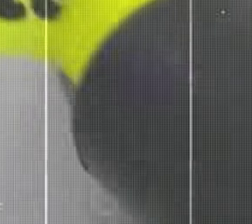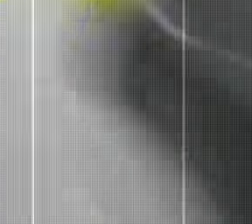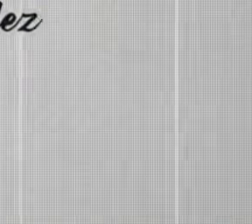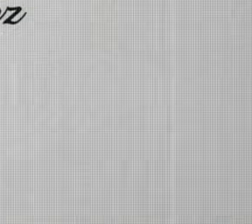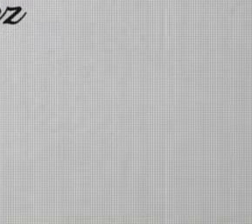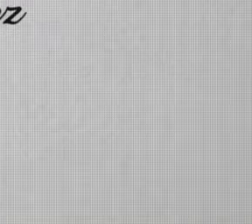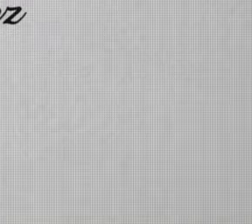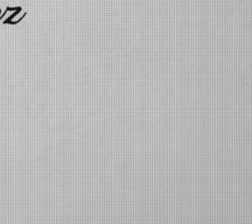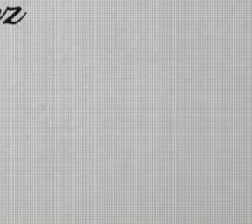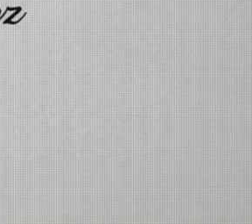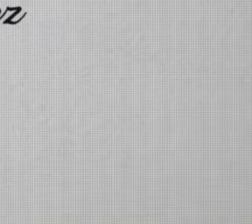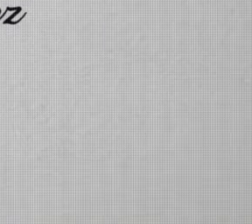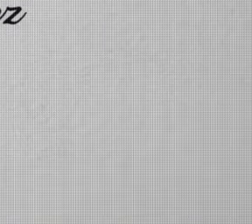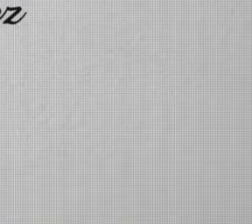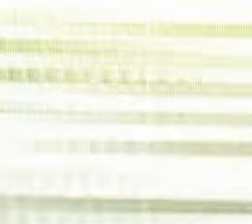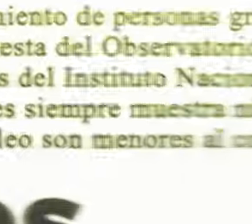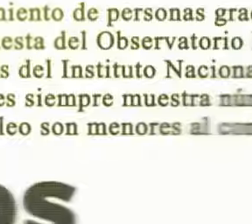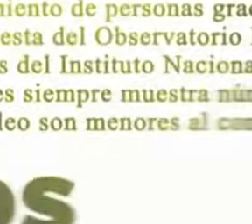ustedes